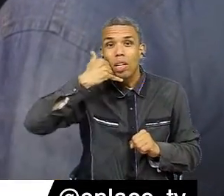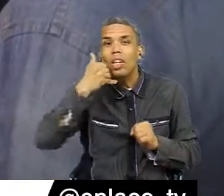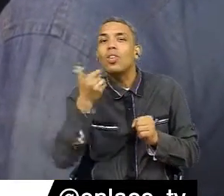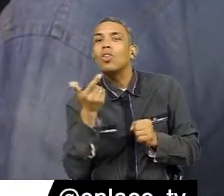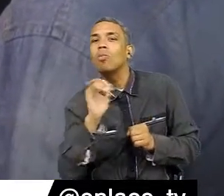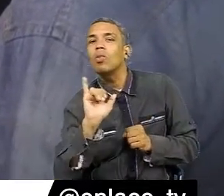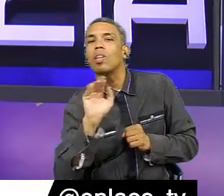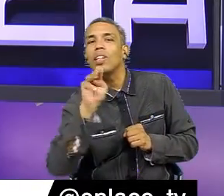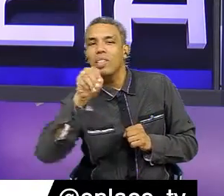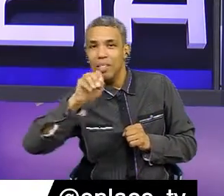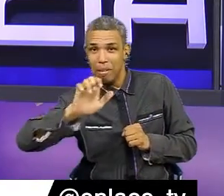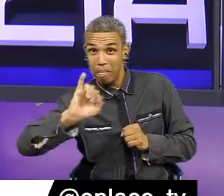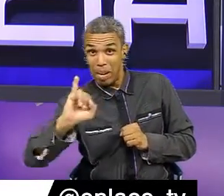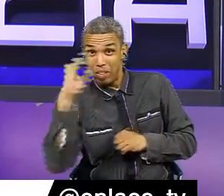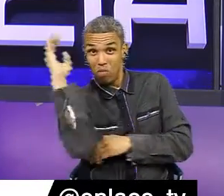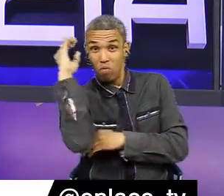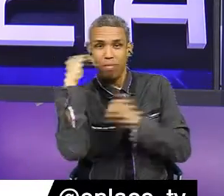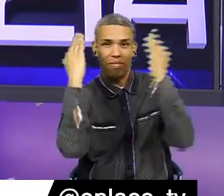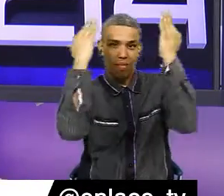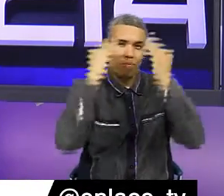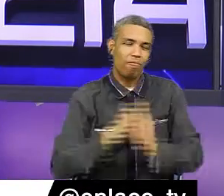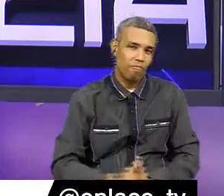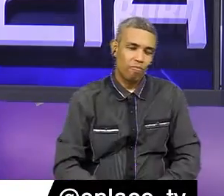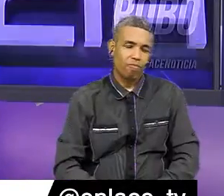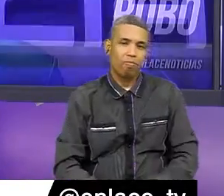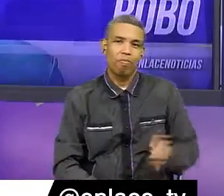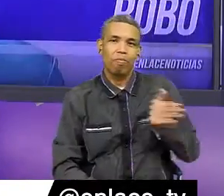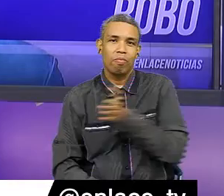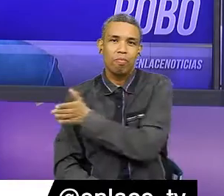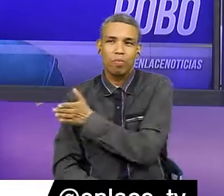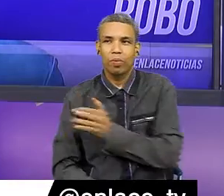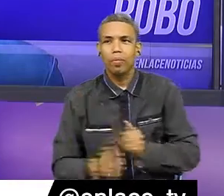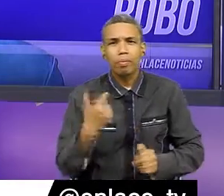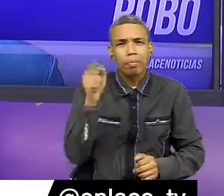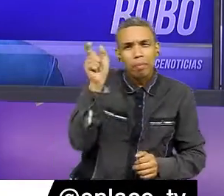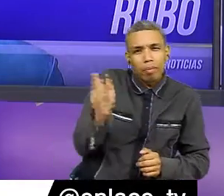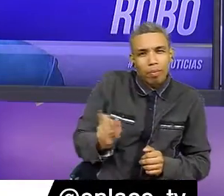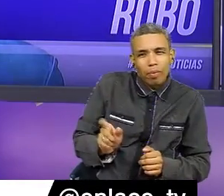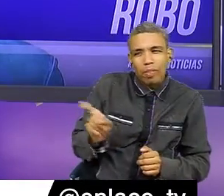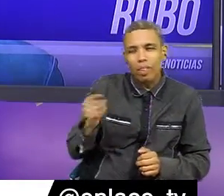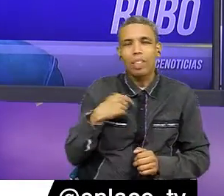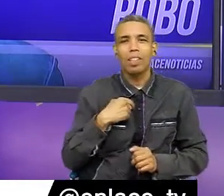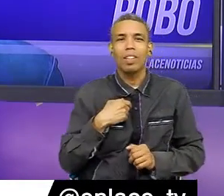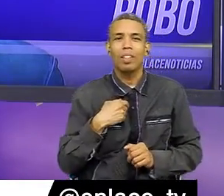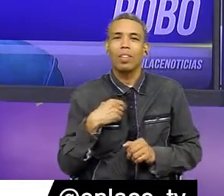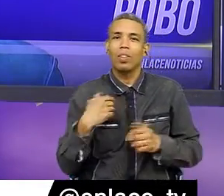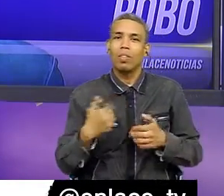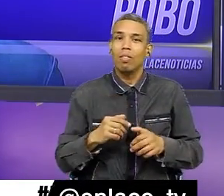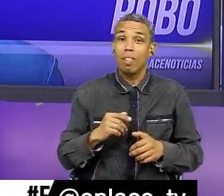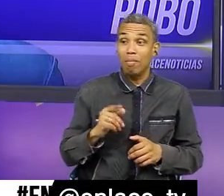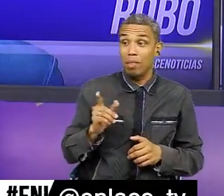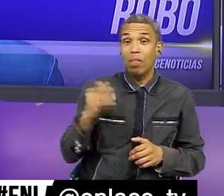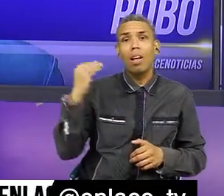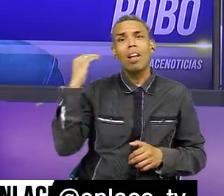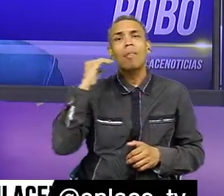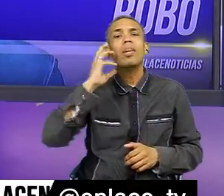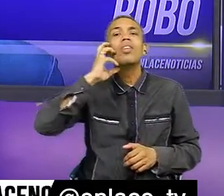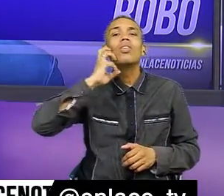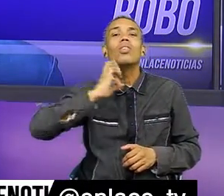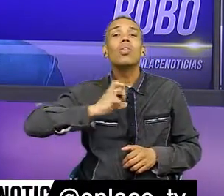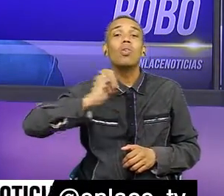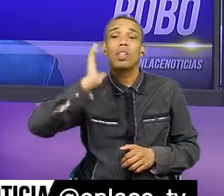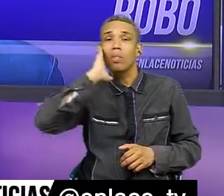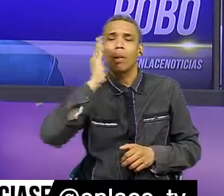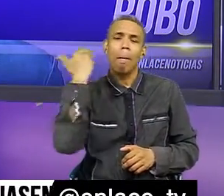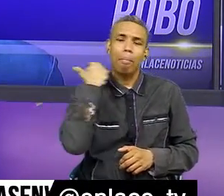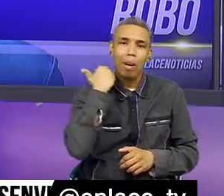Colombia. Y un ciudadano al que le hurtaron su celular hace 3 semanas, hoy lo recuperó gracias a esta campaña.